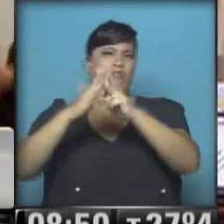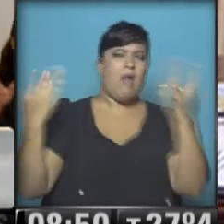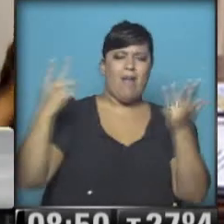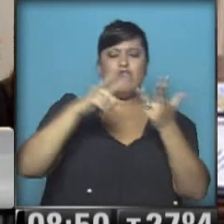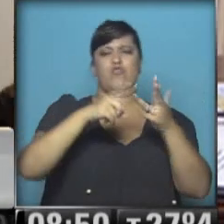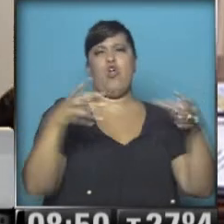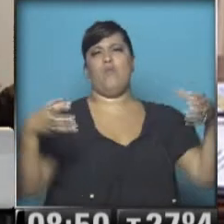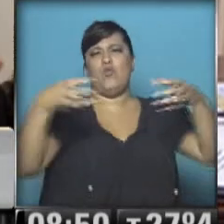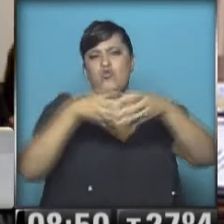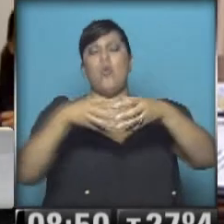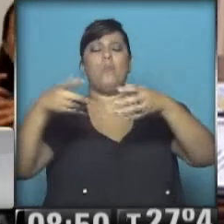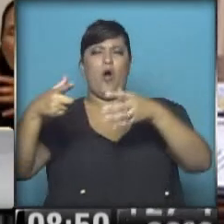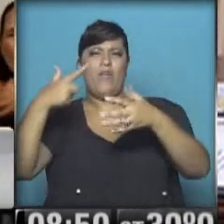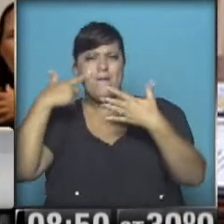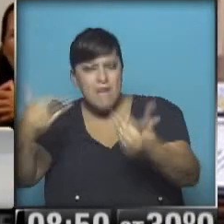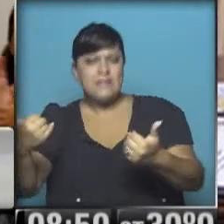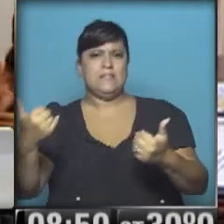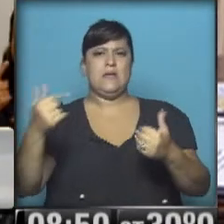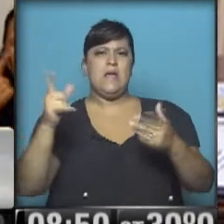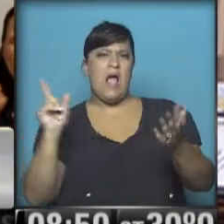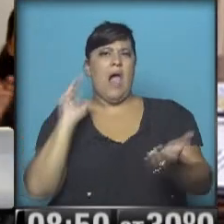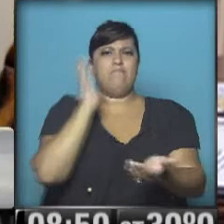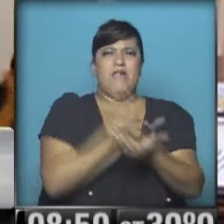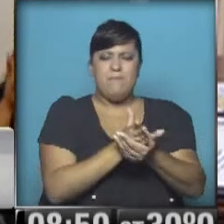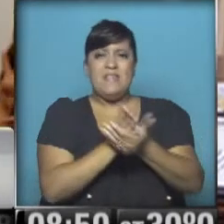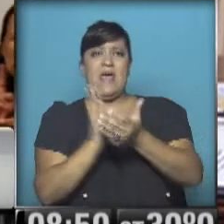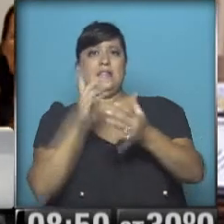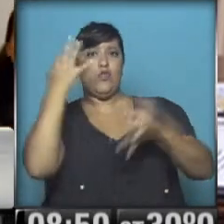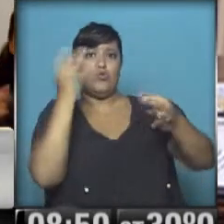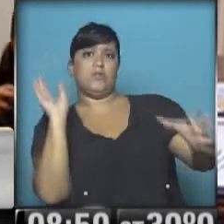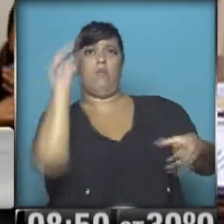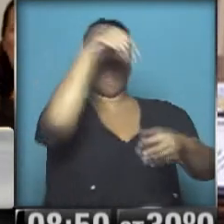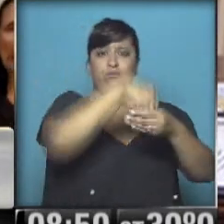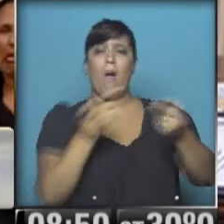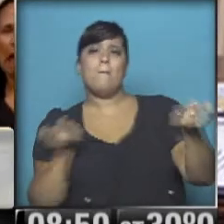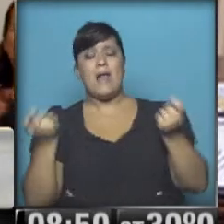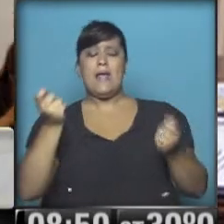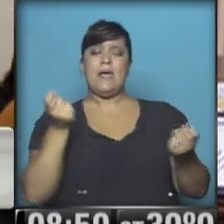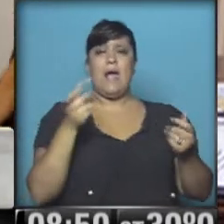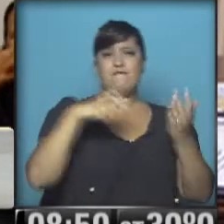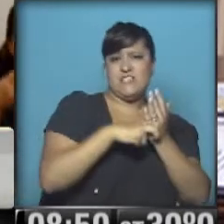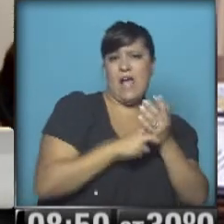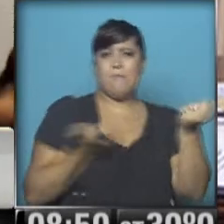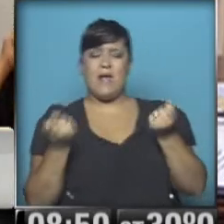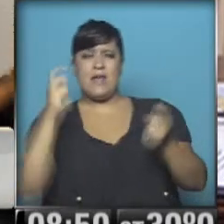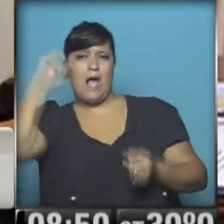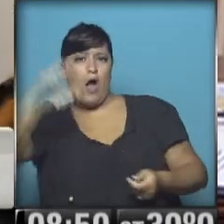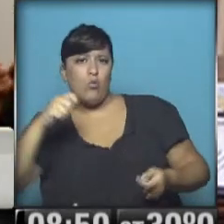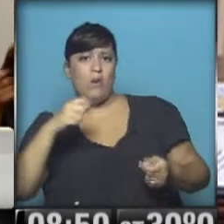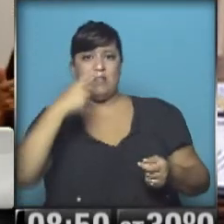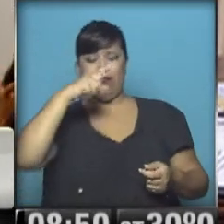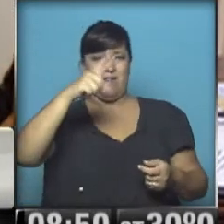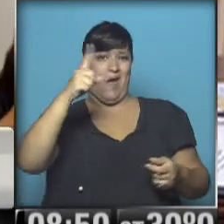servicios de inteligencia que intervienen en expedientes judiciales o que manejan fiscales o que manejan jueces, que evidentemente ha quedado al